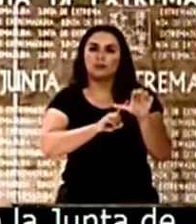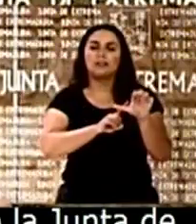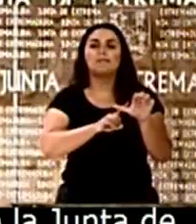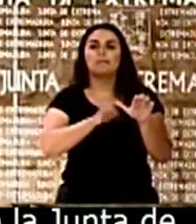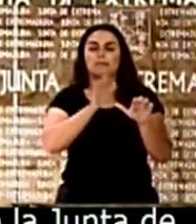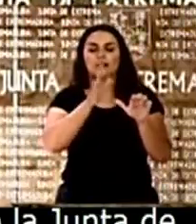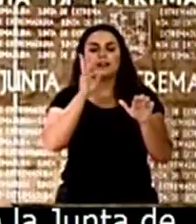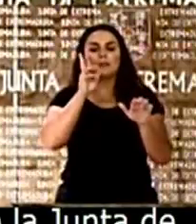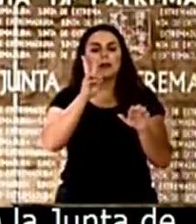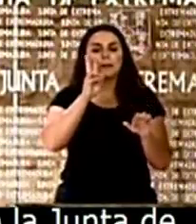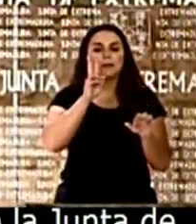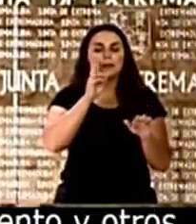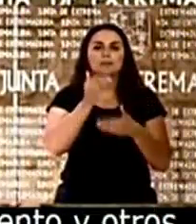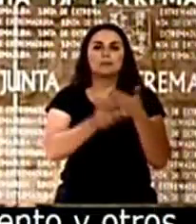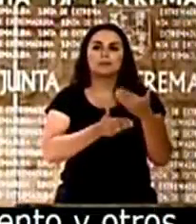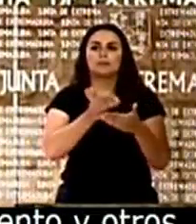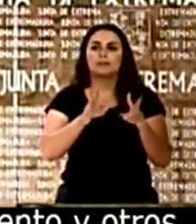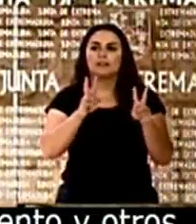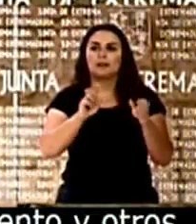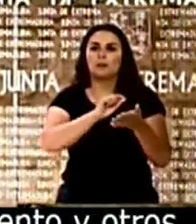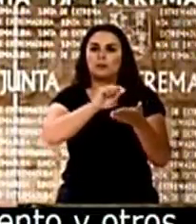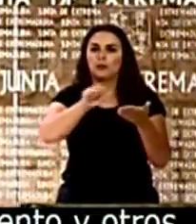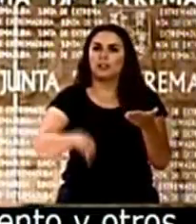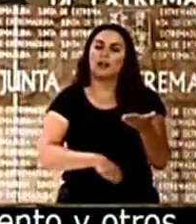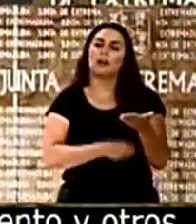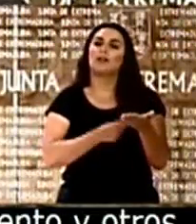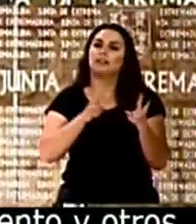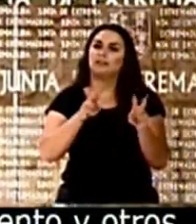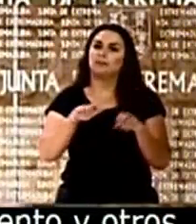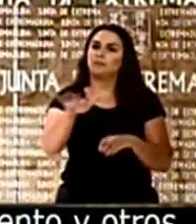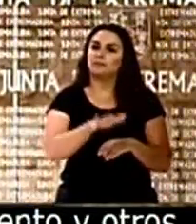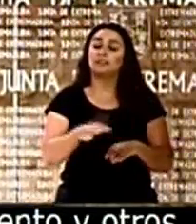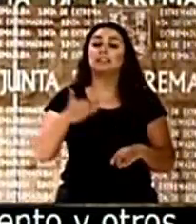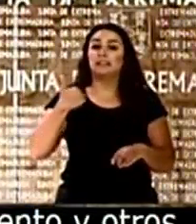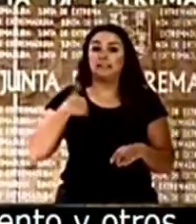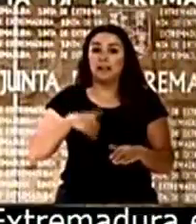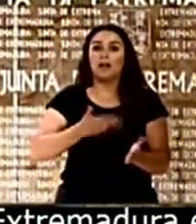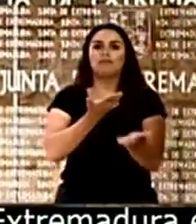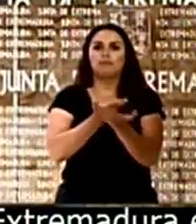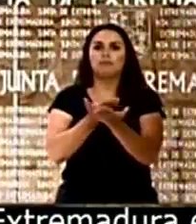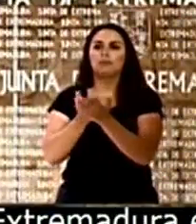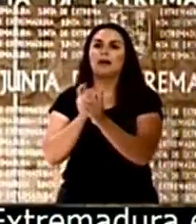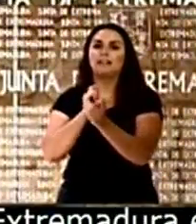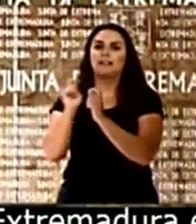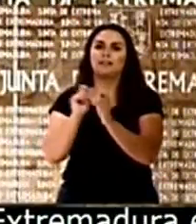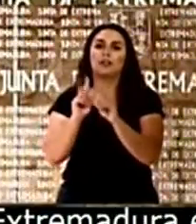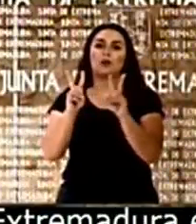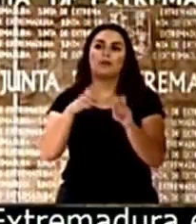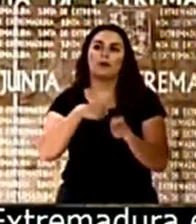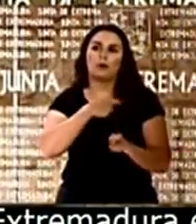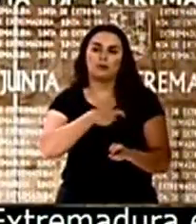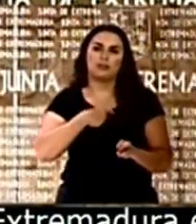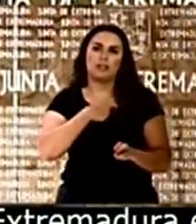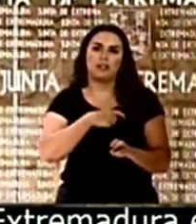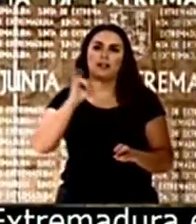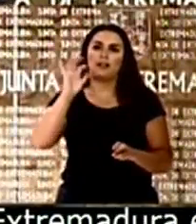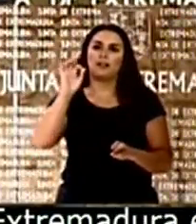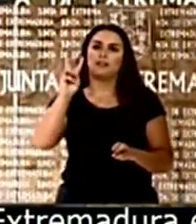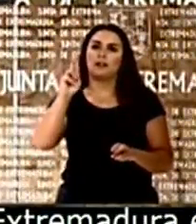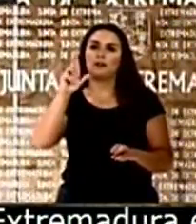en el comisionado de reto demográfico. Ya se le ha pedido una entrevista a la nueva comisionada, a Isaura